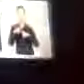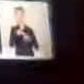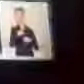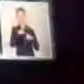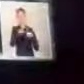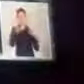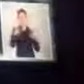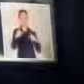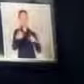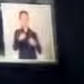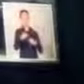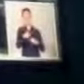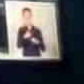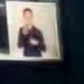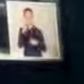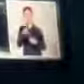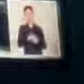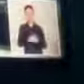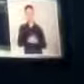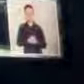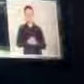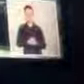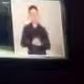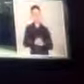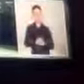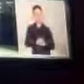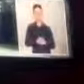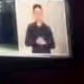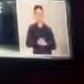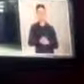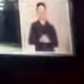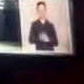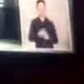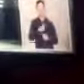comunidad, es para... como el buen para mi grupo de jóvenes, catecismo.